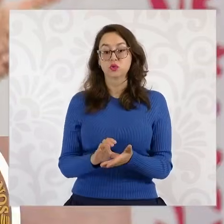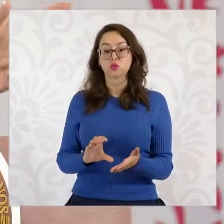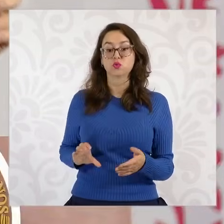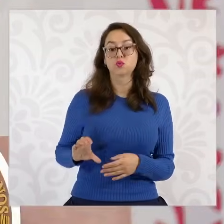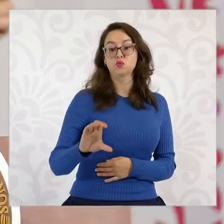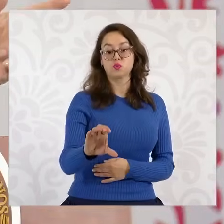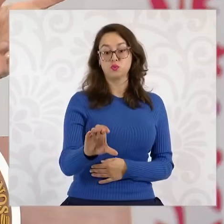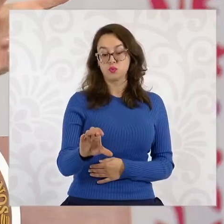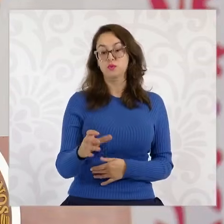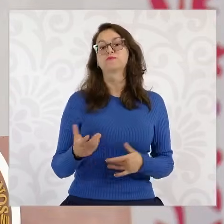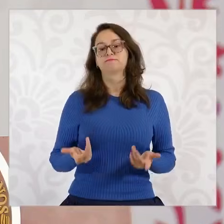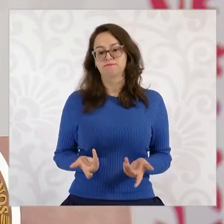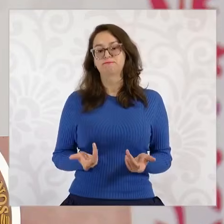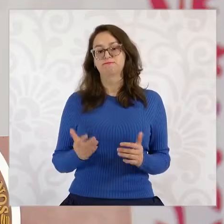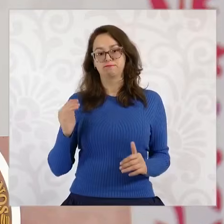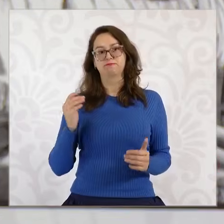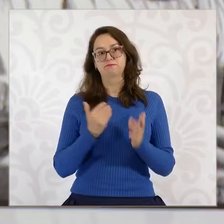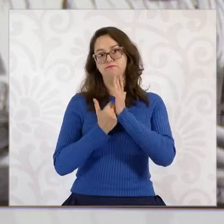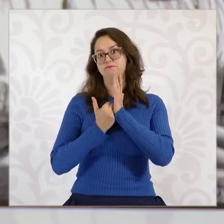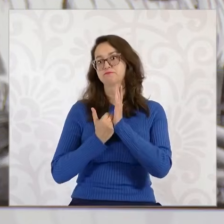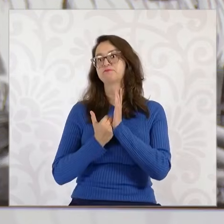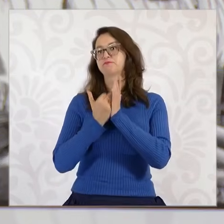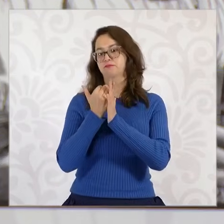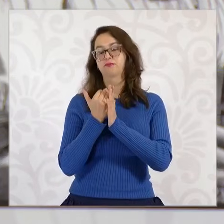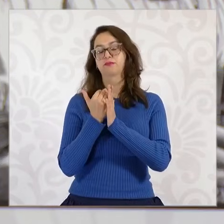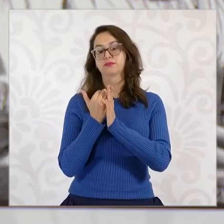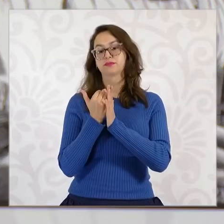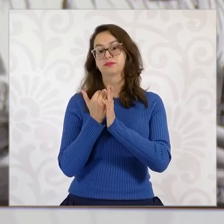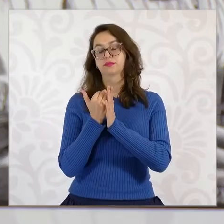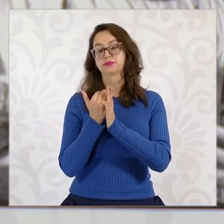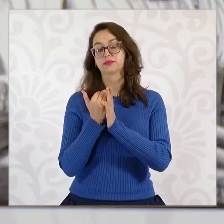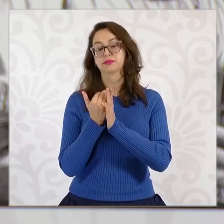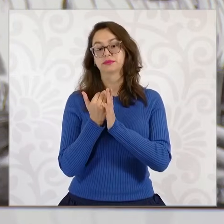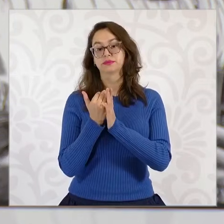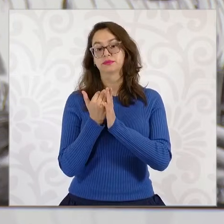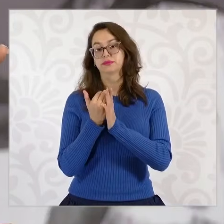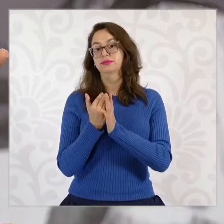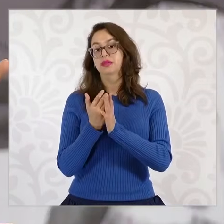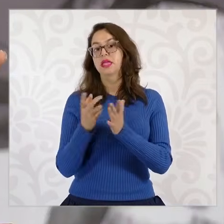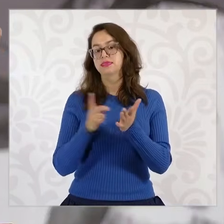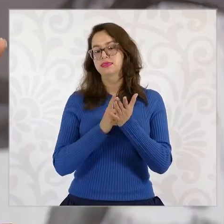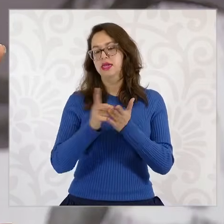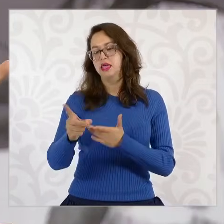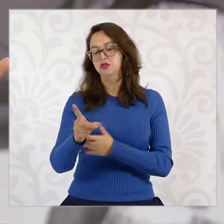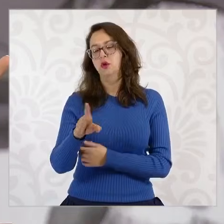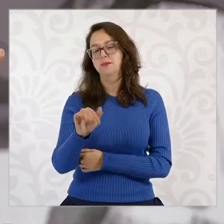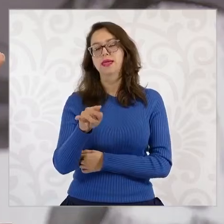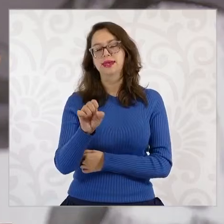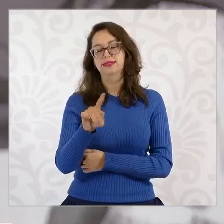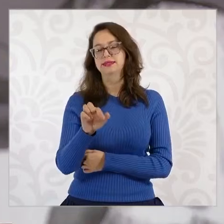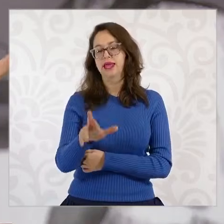al aumentar el precio también hay un incremento en lo que se llama el derecho para el bienestar que paga